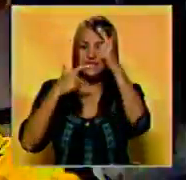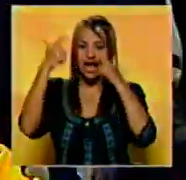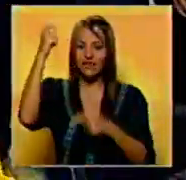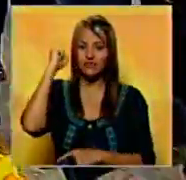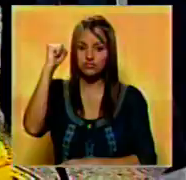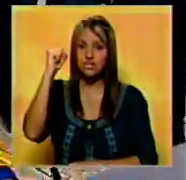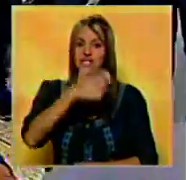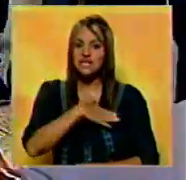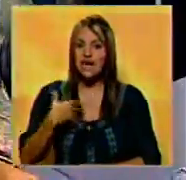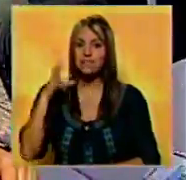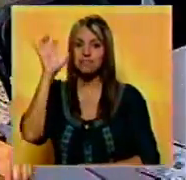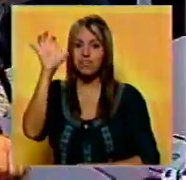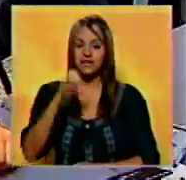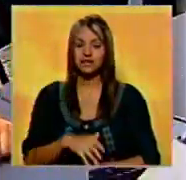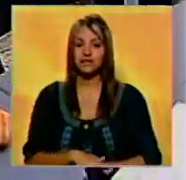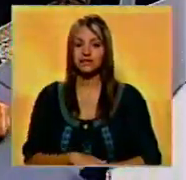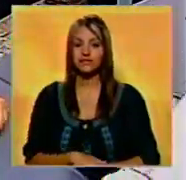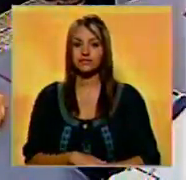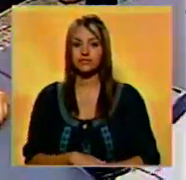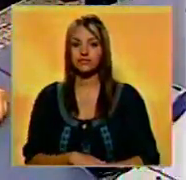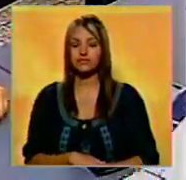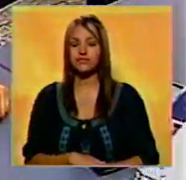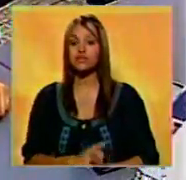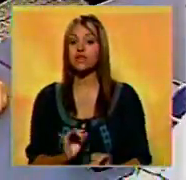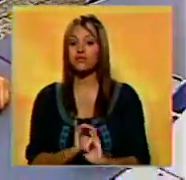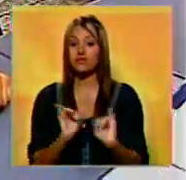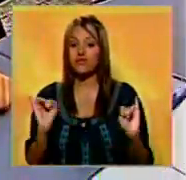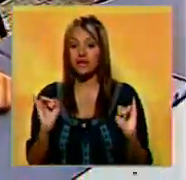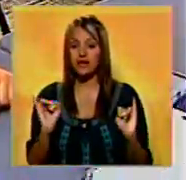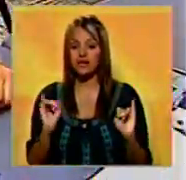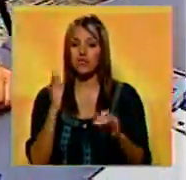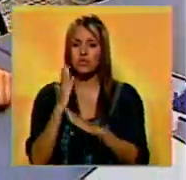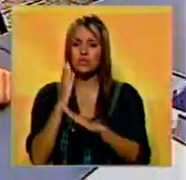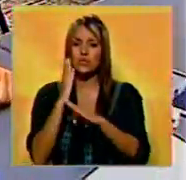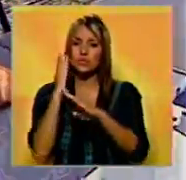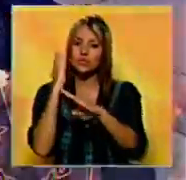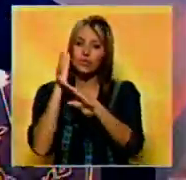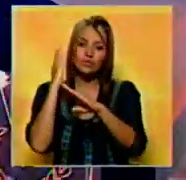Ya entonces cumplió el trámite ante la Muchísimas gracias, Liz, por